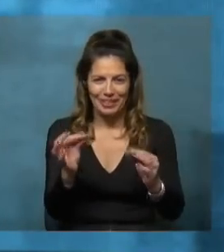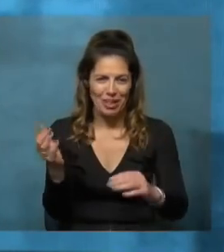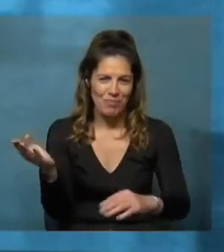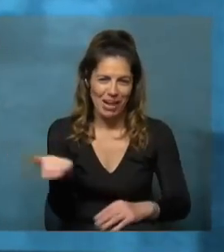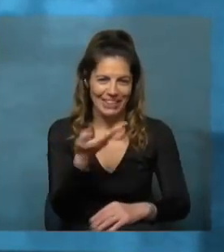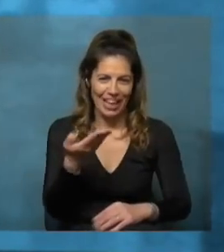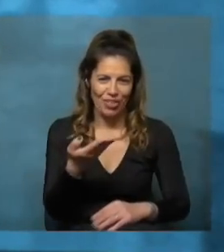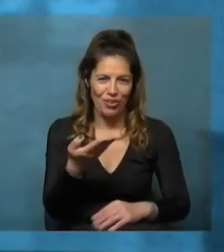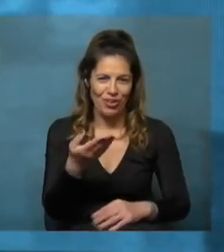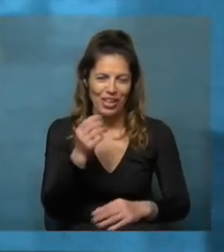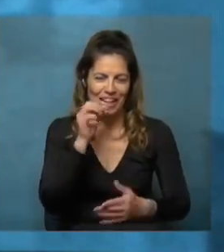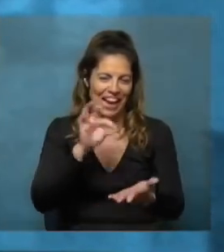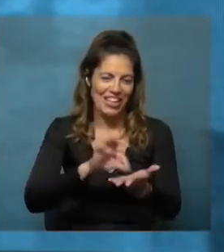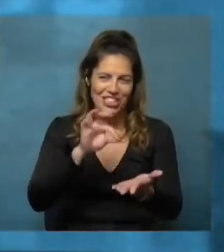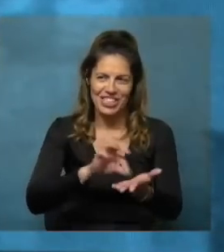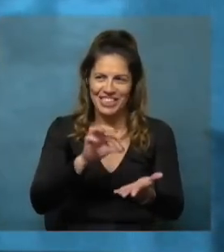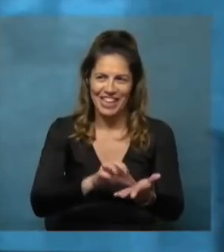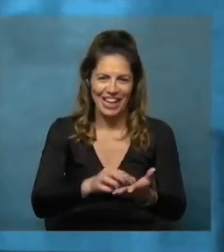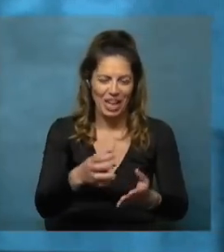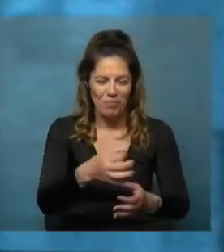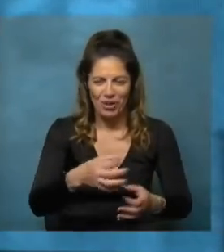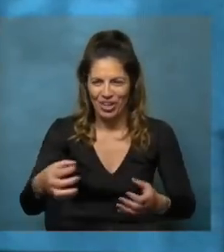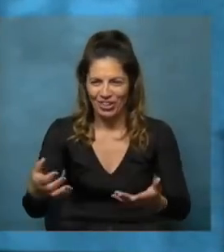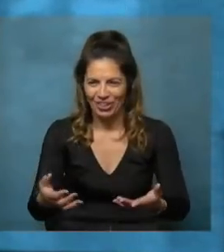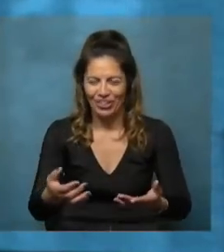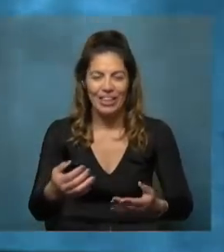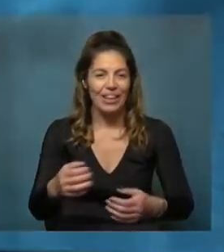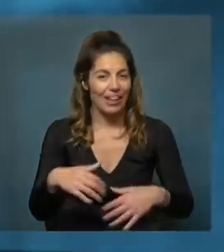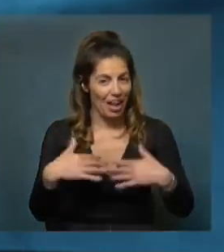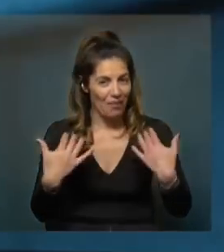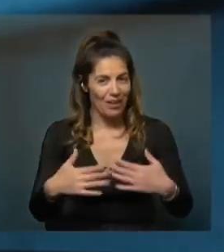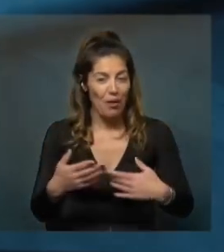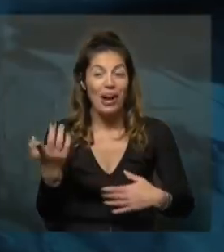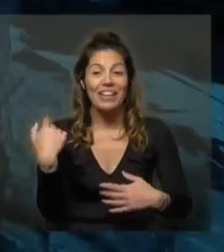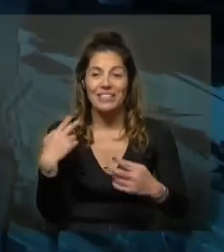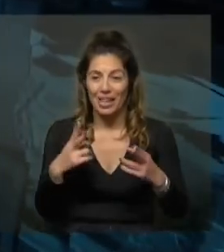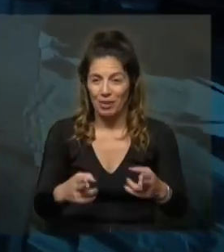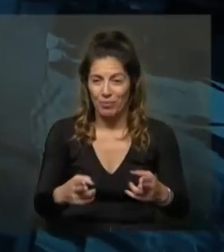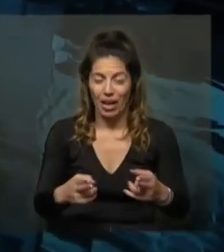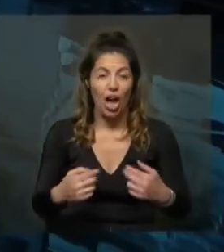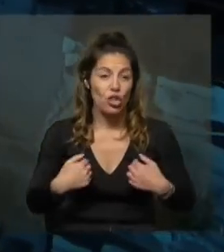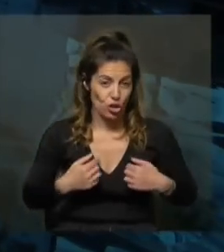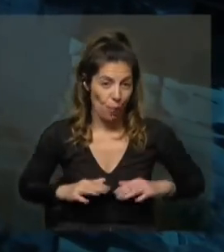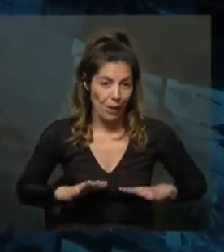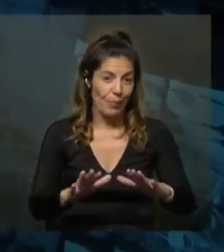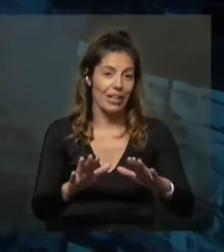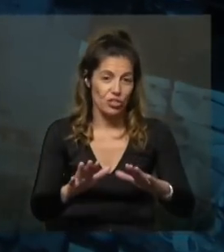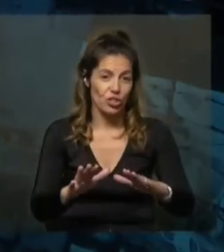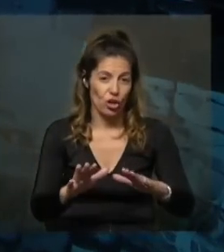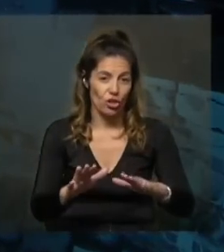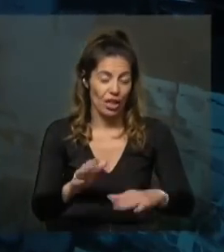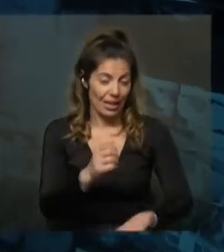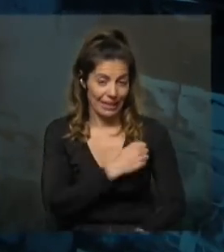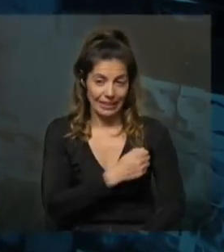y puesto por oro era bravo esa época Yo soy de formación cristiana catequista fui